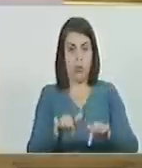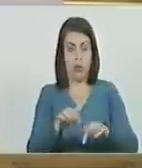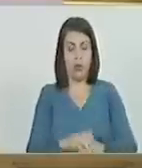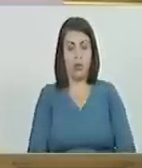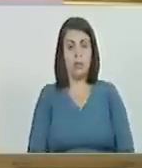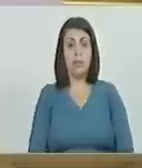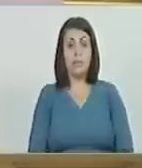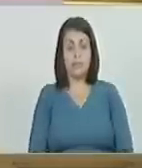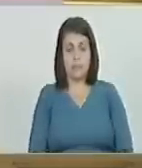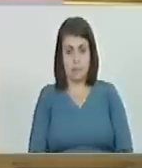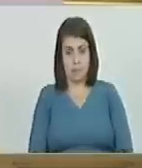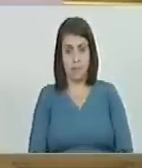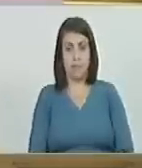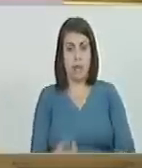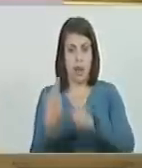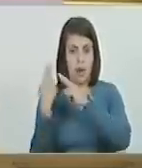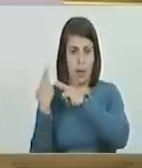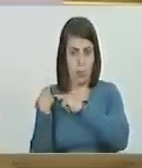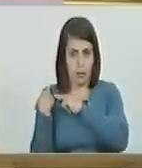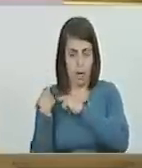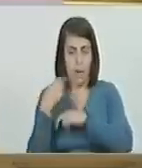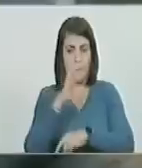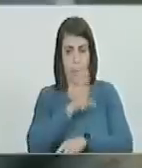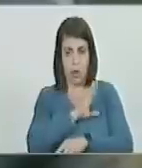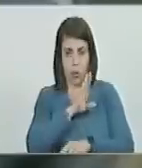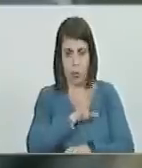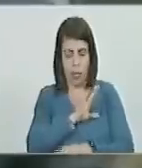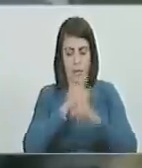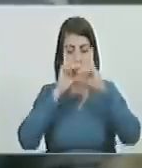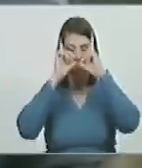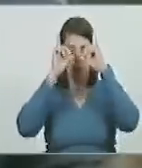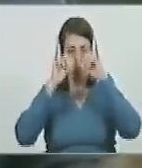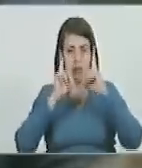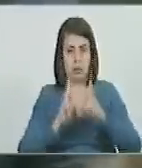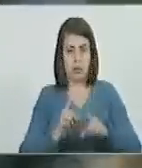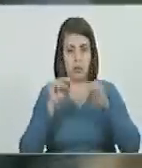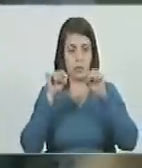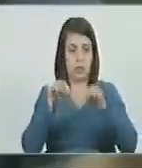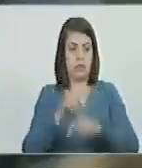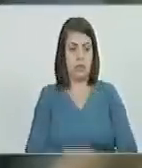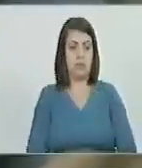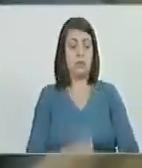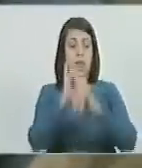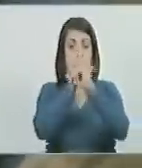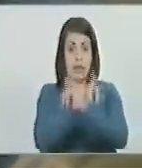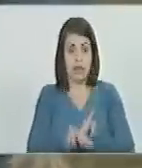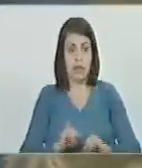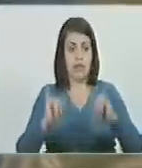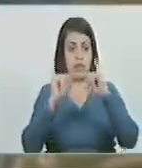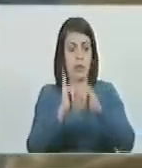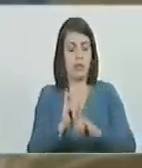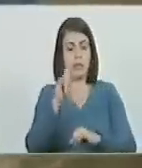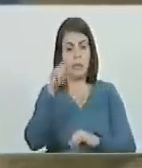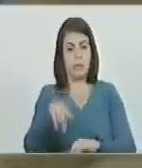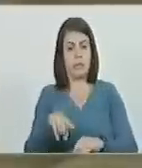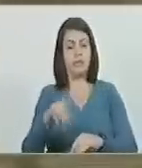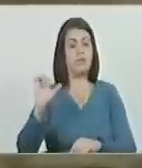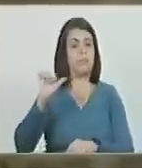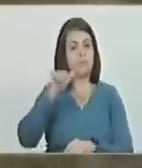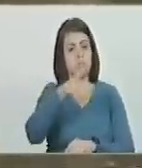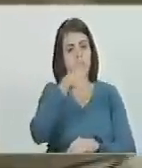que lleve con autonomía, con determinación, con independencia y con